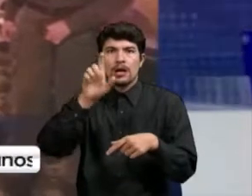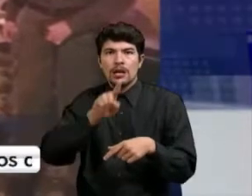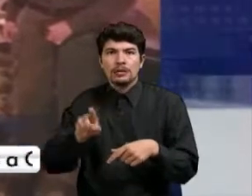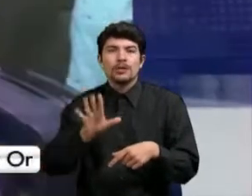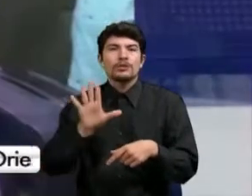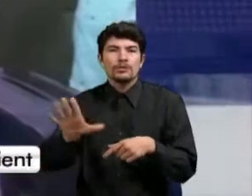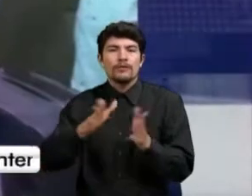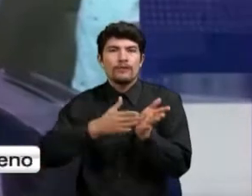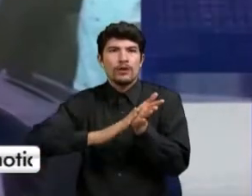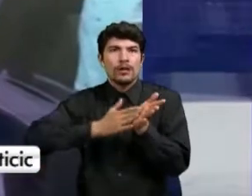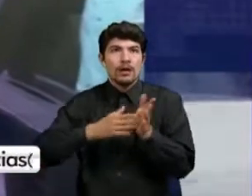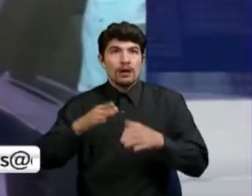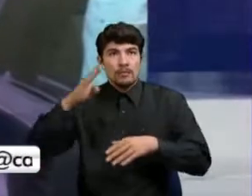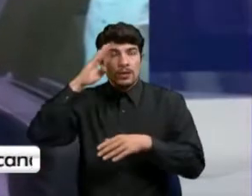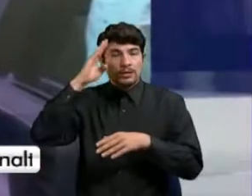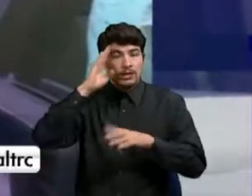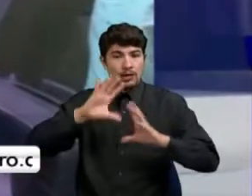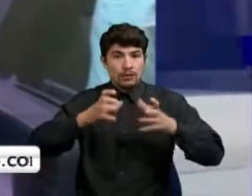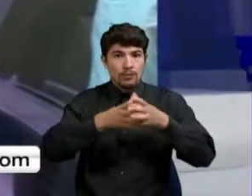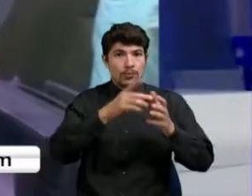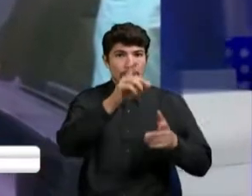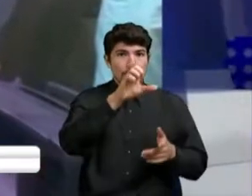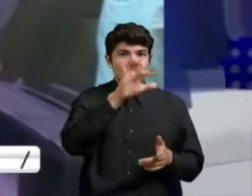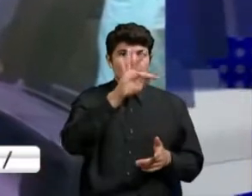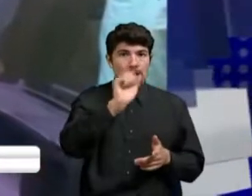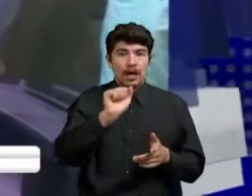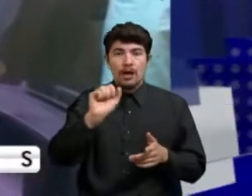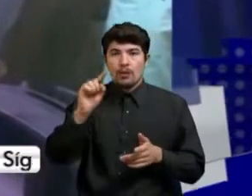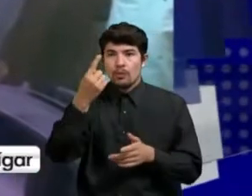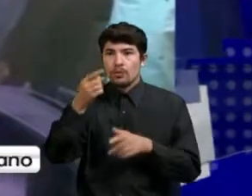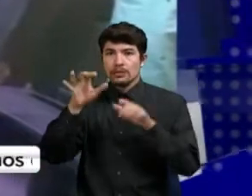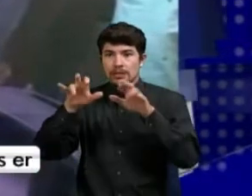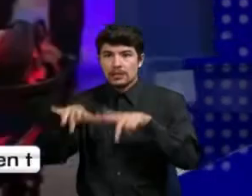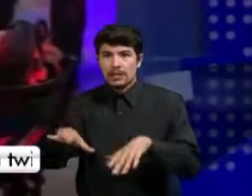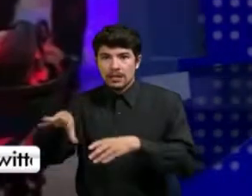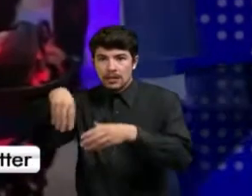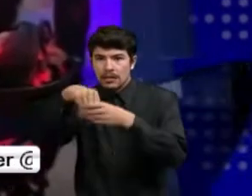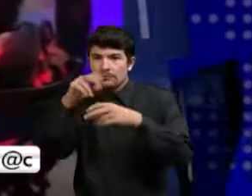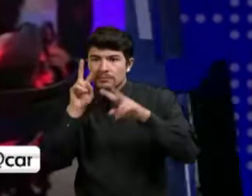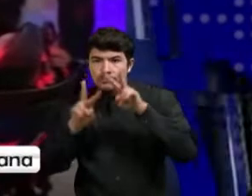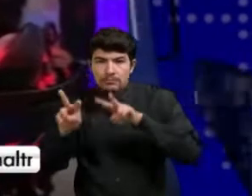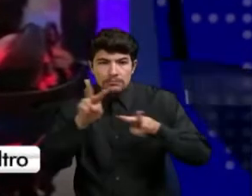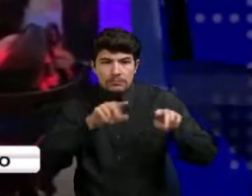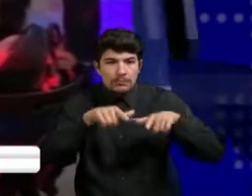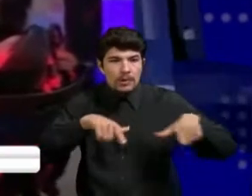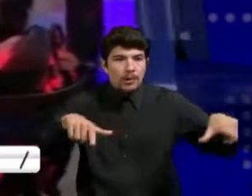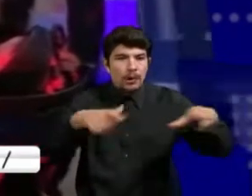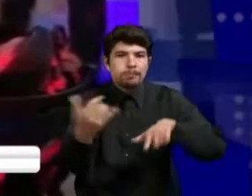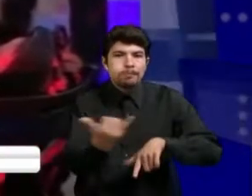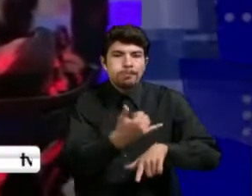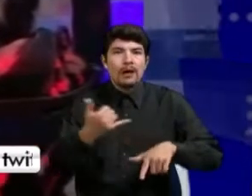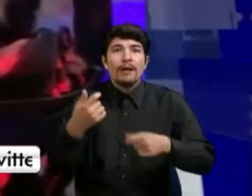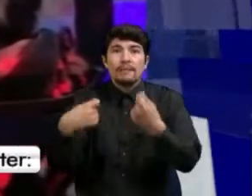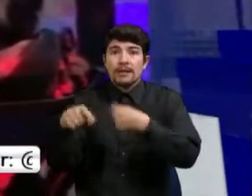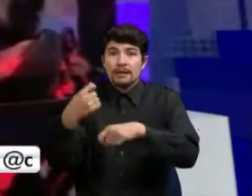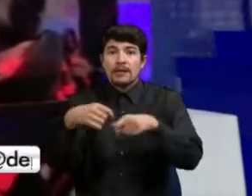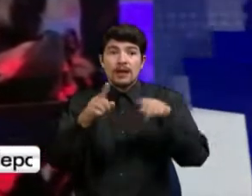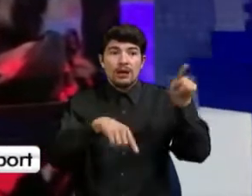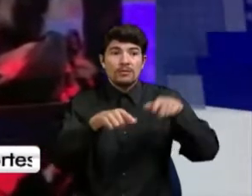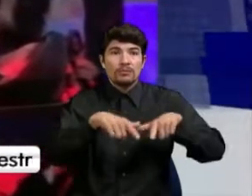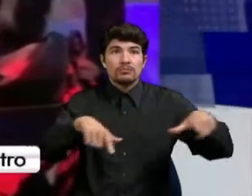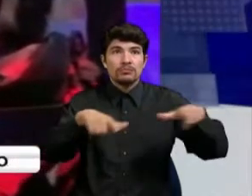la policía con su grupo Delta 1 y la Secretaría del Interior inspeccionaron los lugares y encontraron que se vendían en algunos de